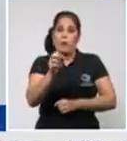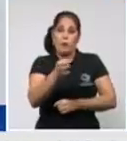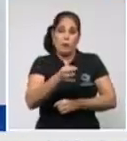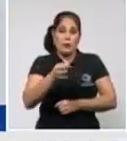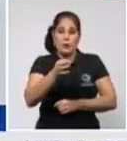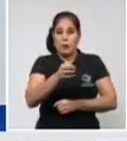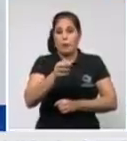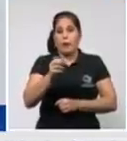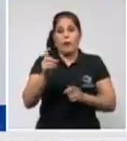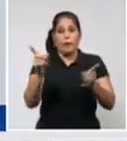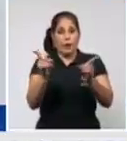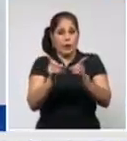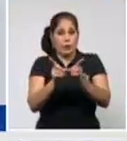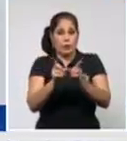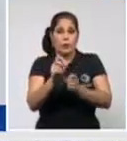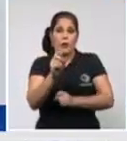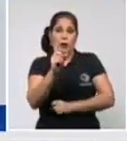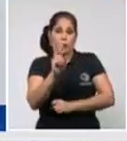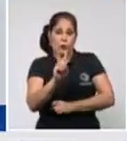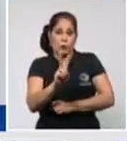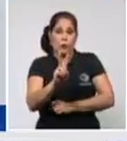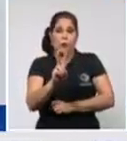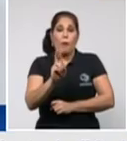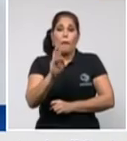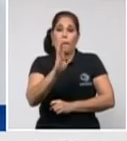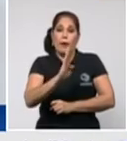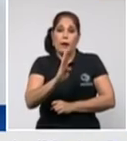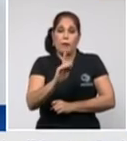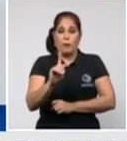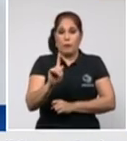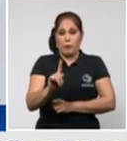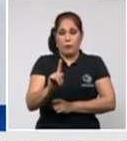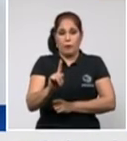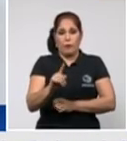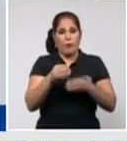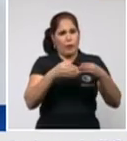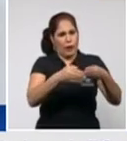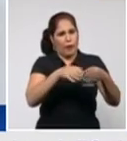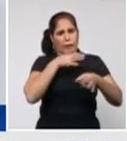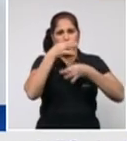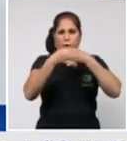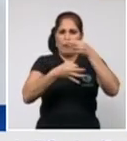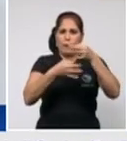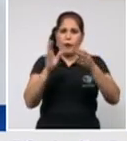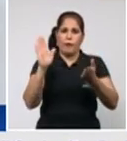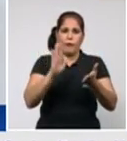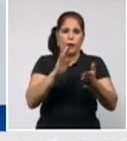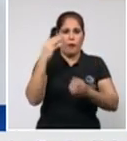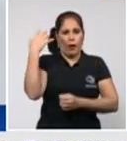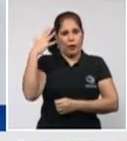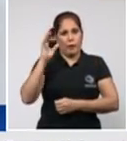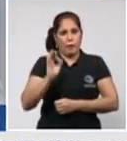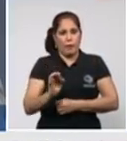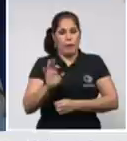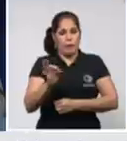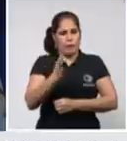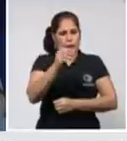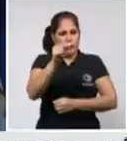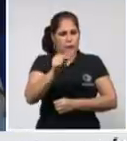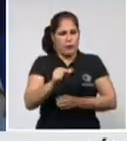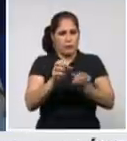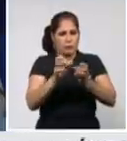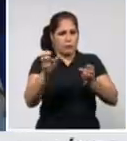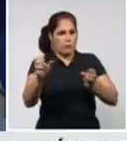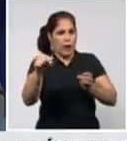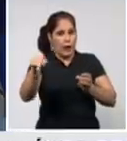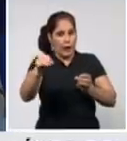Baraguá 1, y el de Granma, ya lo hemos mencionado, es el caso importado. Como ustedes ven, de acuerdo